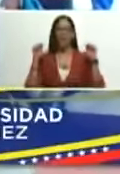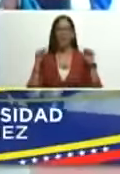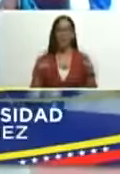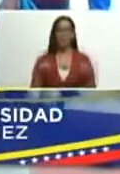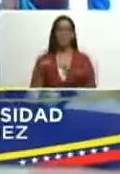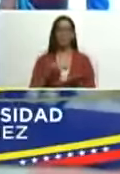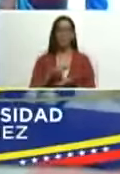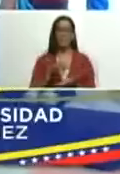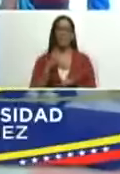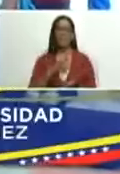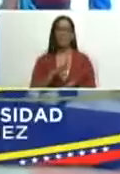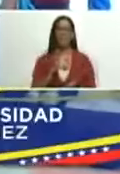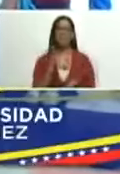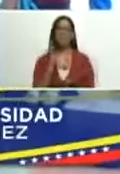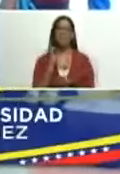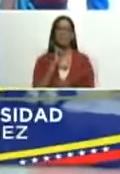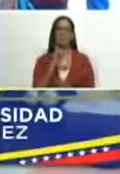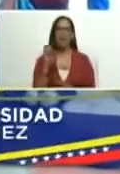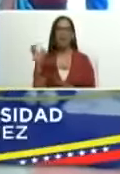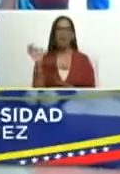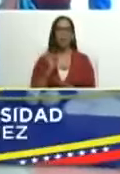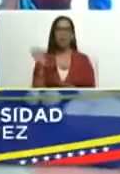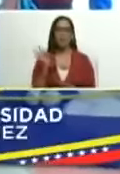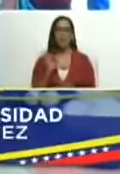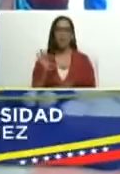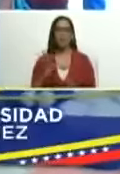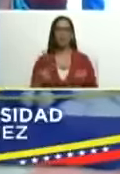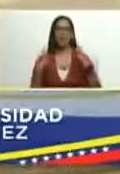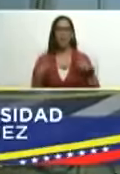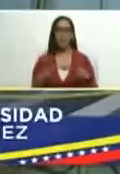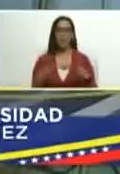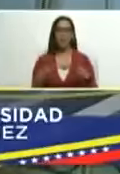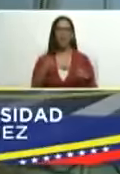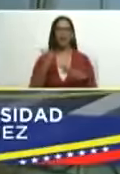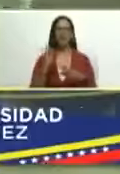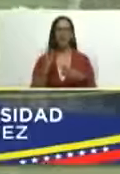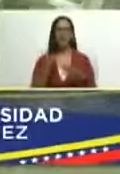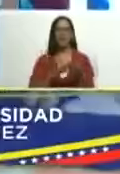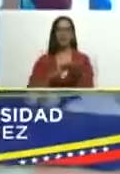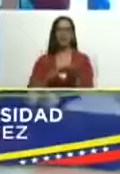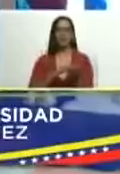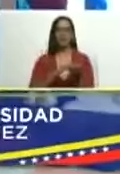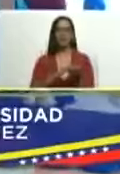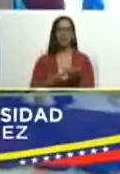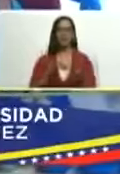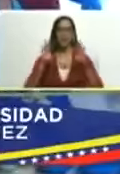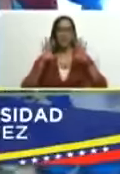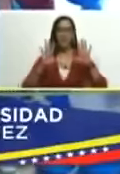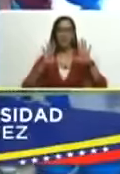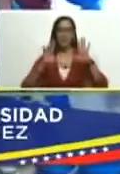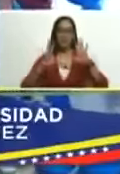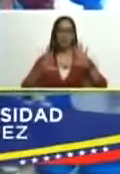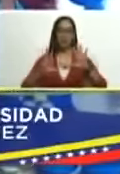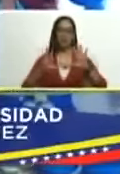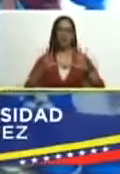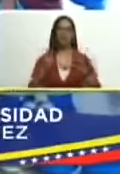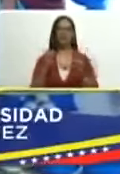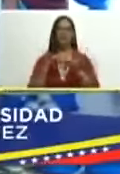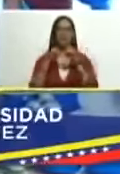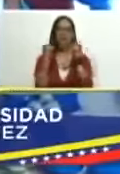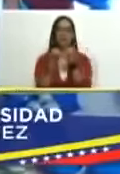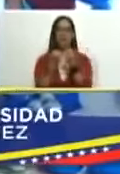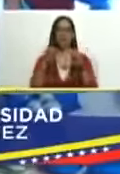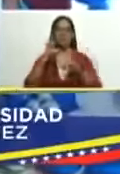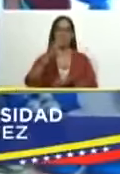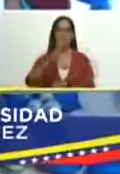queda 100% rehabilitada. Aquí ha habido una recuperación de 18 aulas, 3